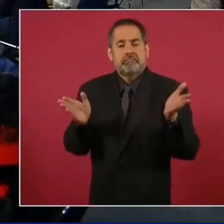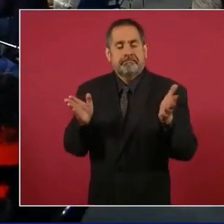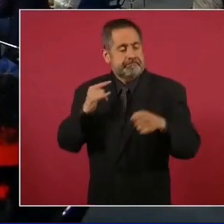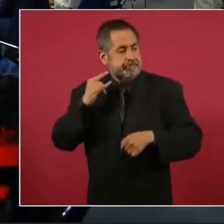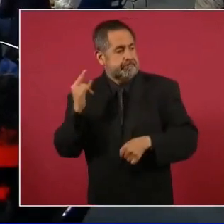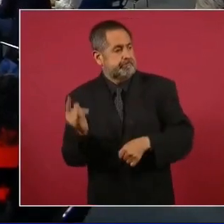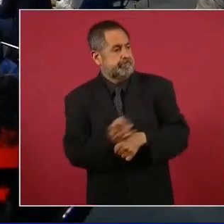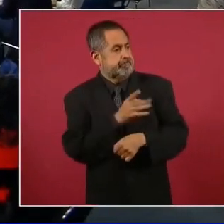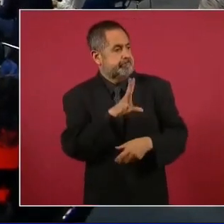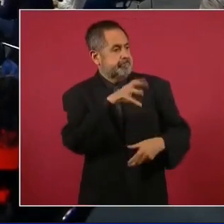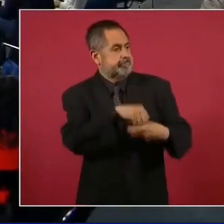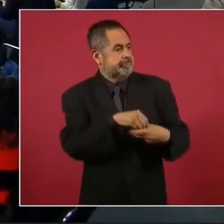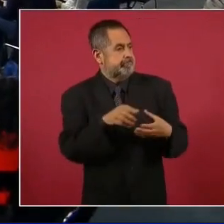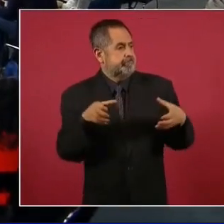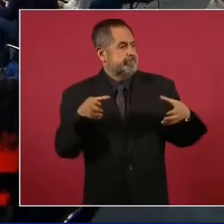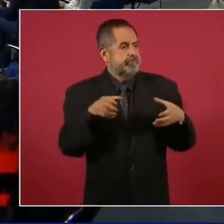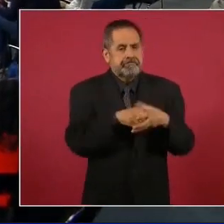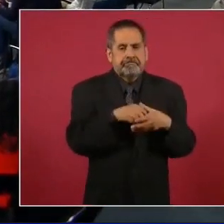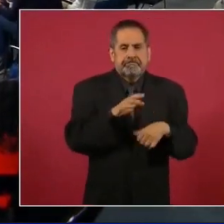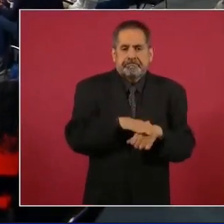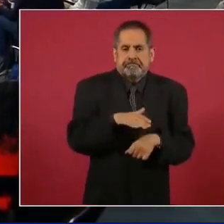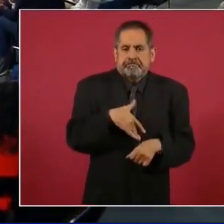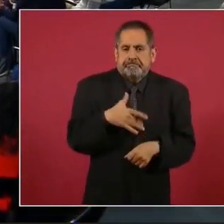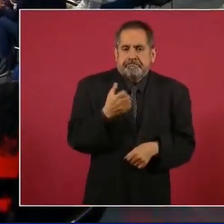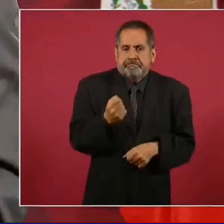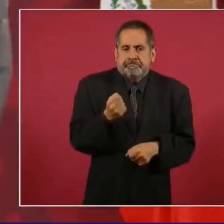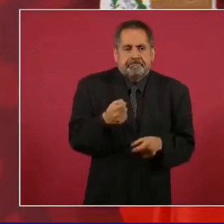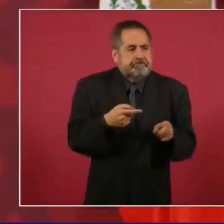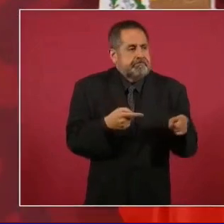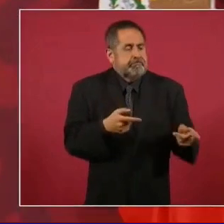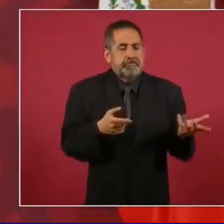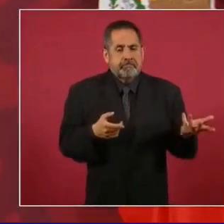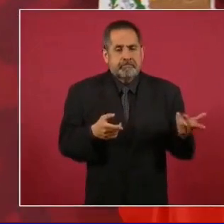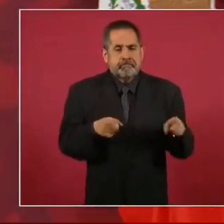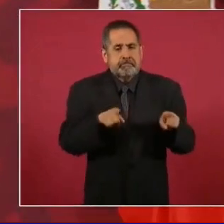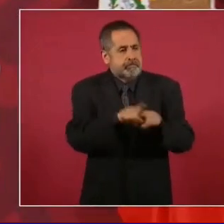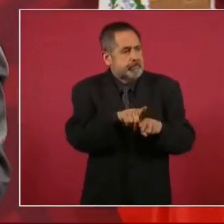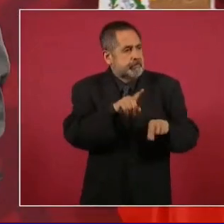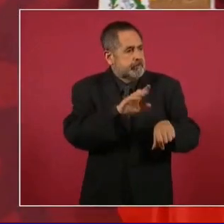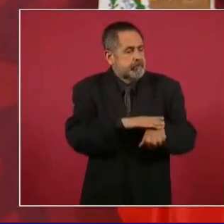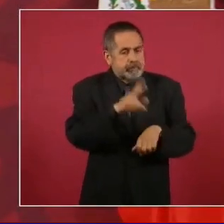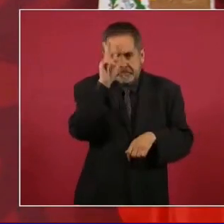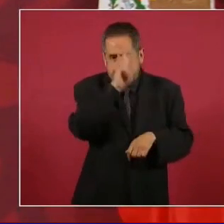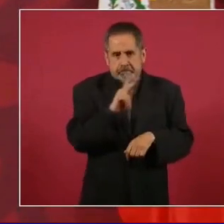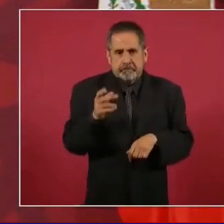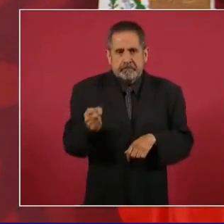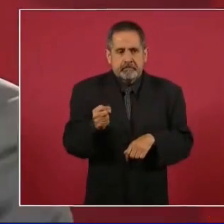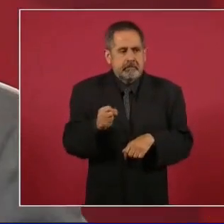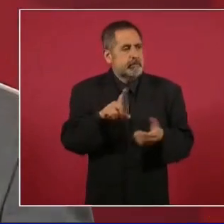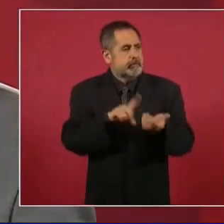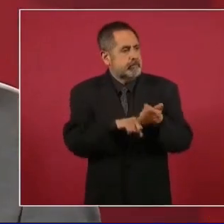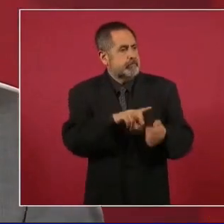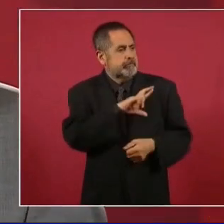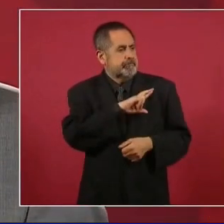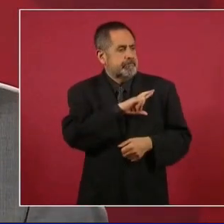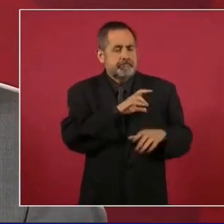Y lo que crearon o lo que fomentaron fueron los monopolios, nada más que